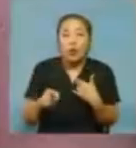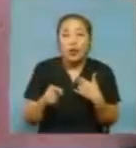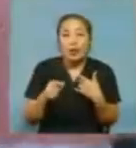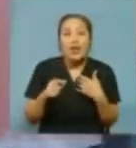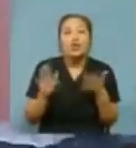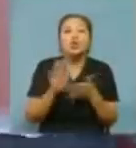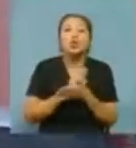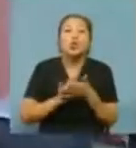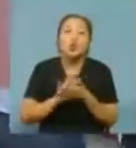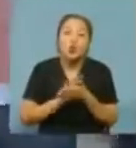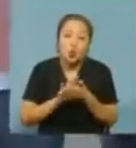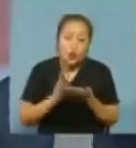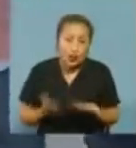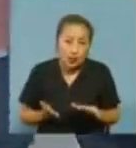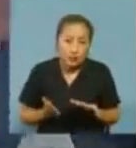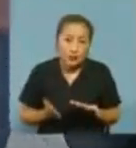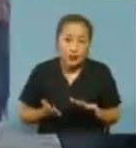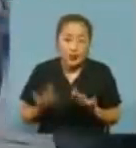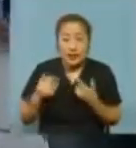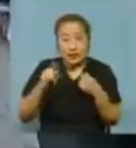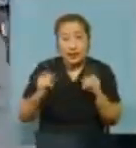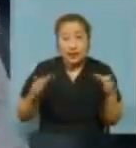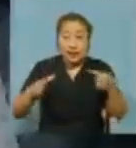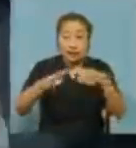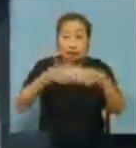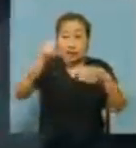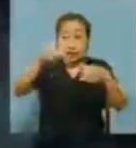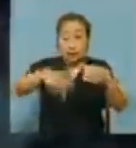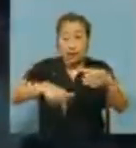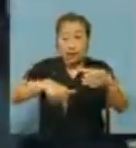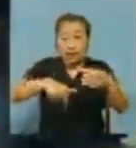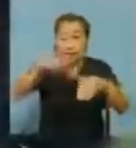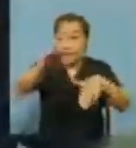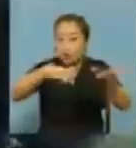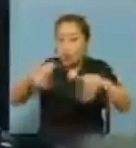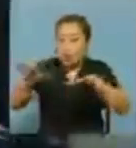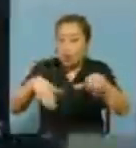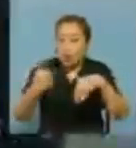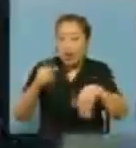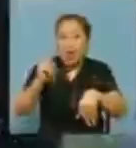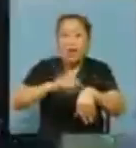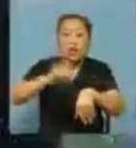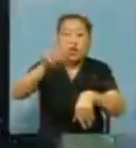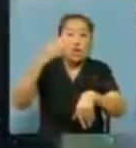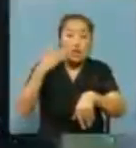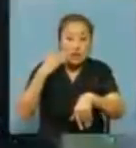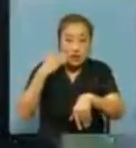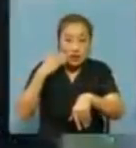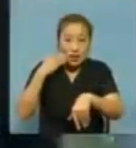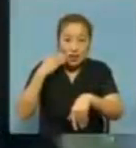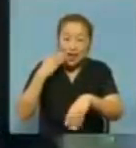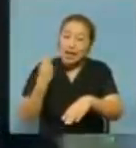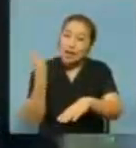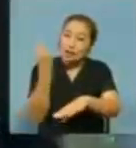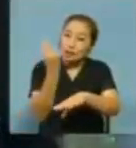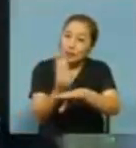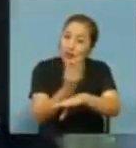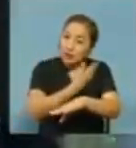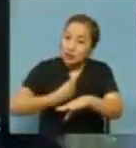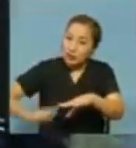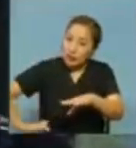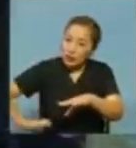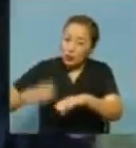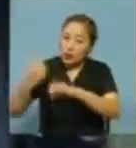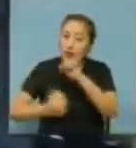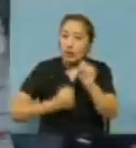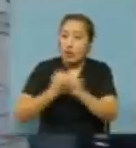buen puerto. A propósito de la reunión de hoy, nos convocaron a las 14 horas las autoridades. Bueno,